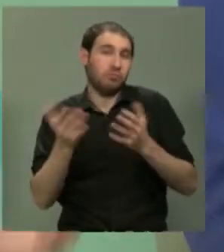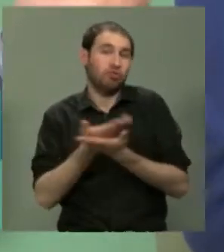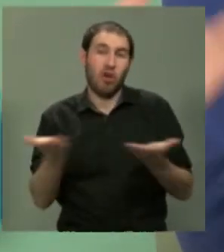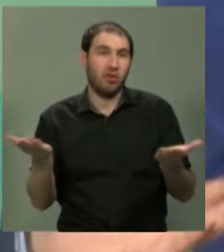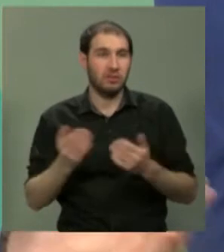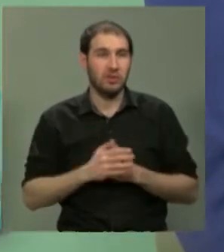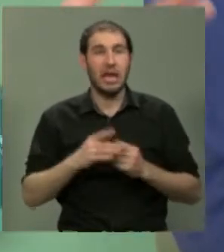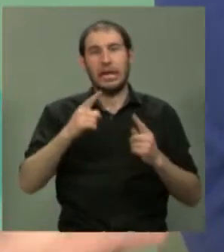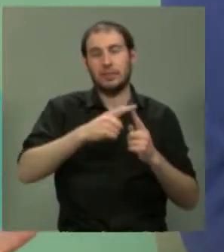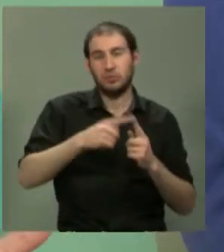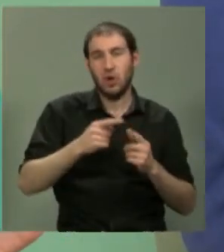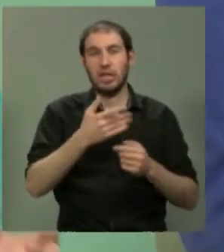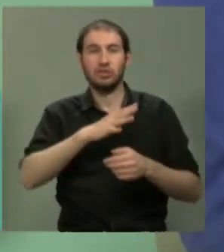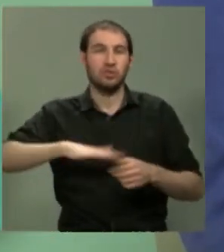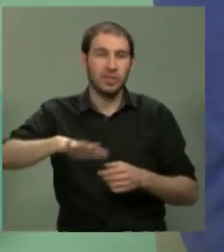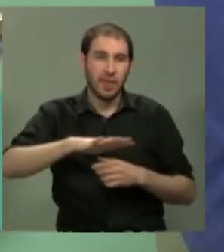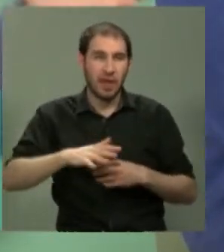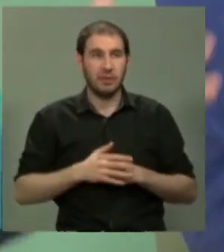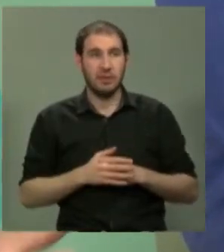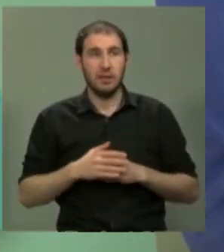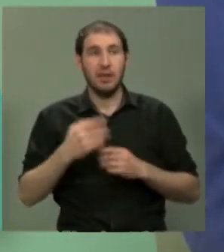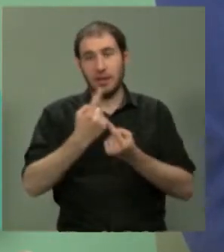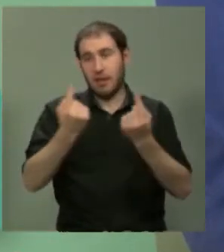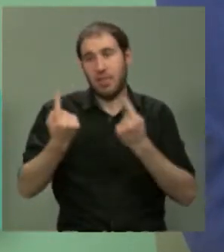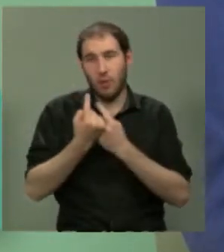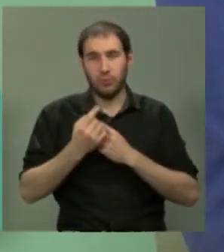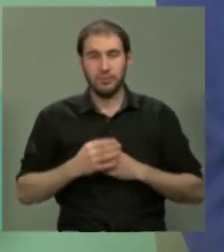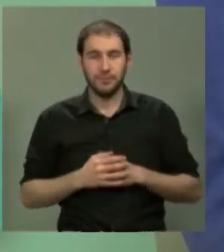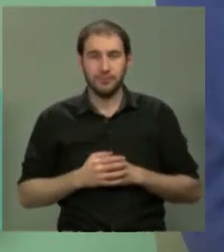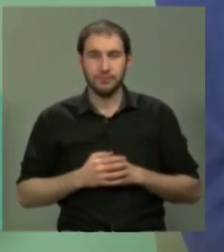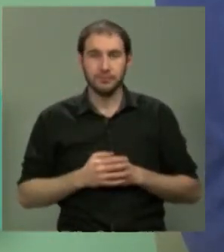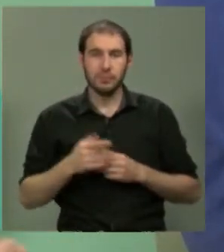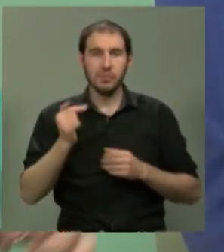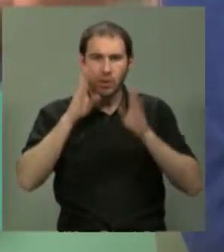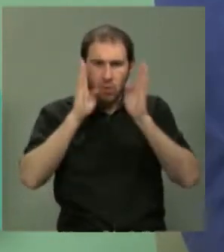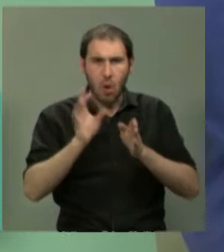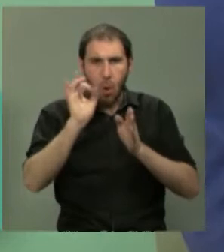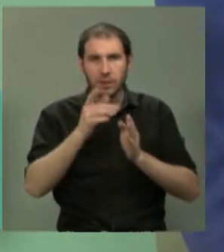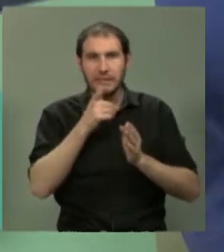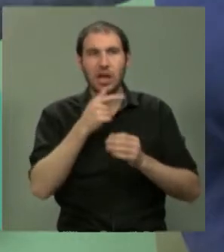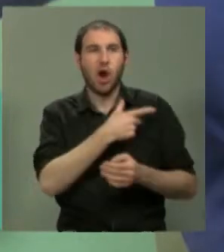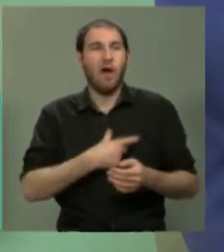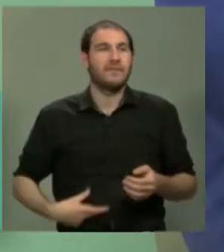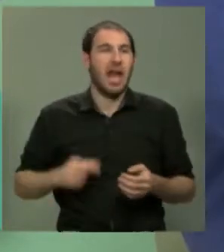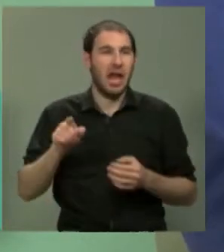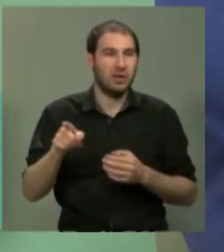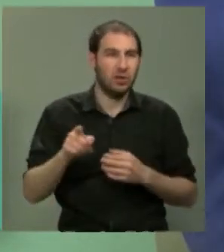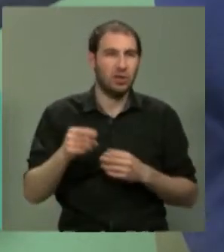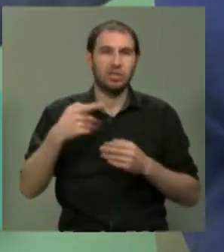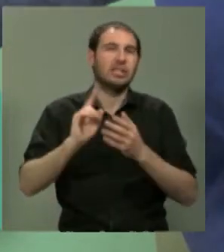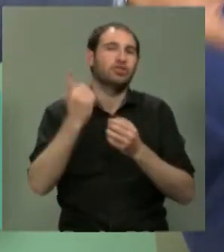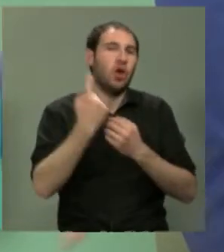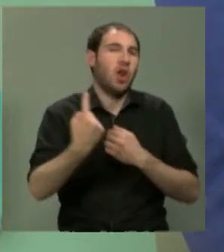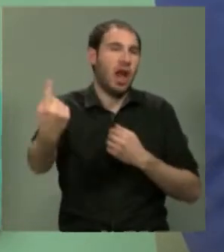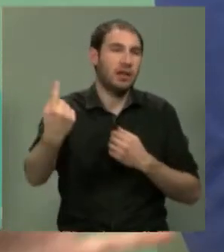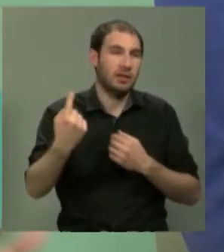todos, son las instituciones, es la sociedad, somos cada uno de nosotros. Entonces dejemos de pensar como que el gobierno es algo